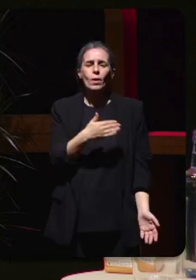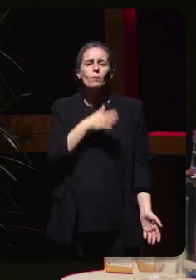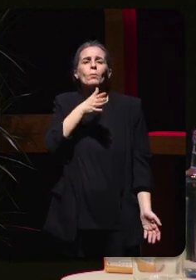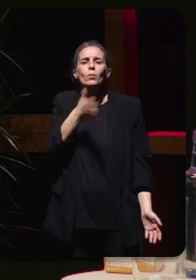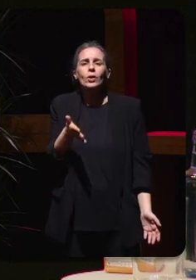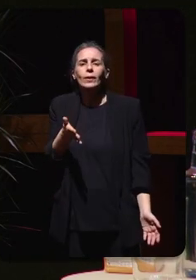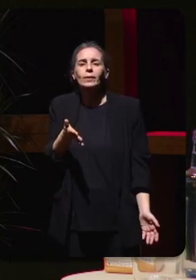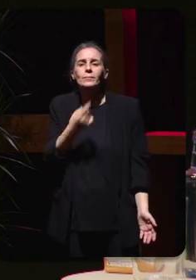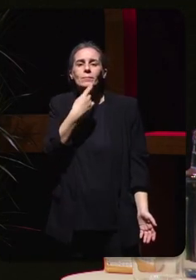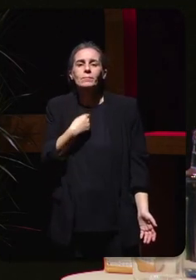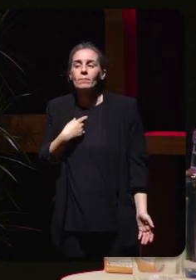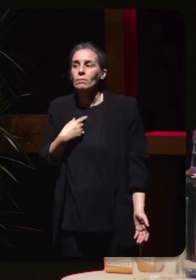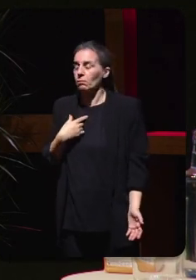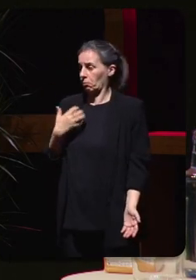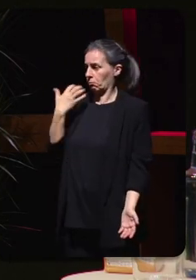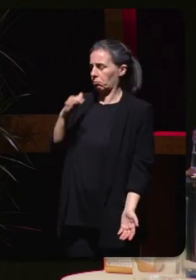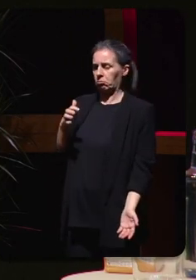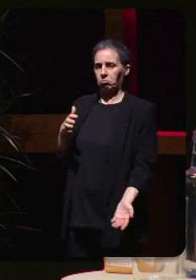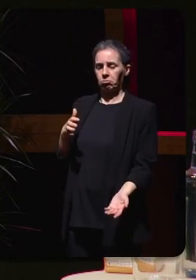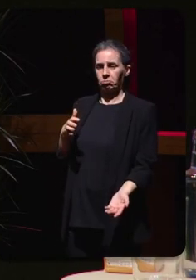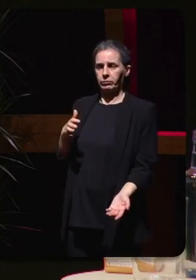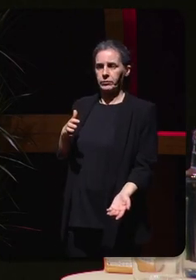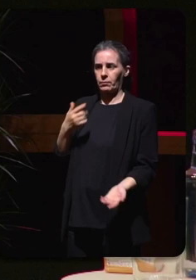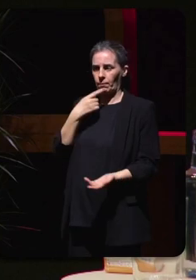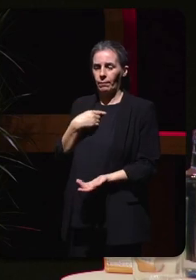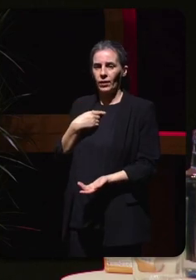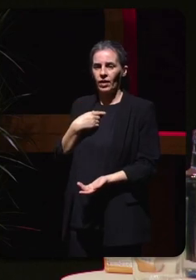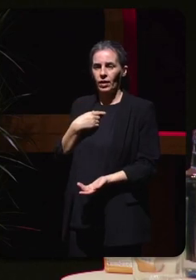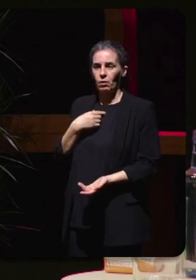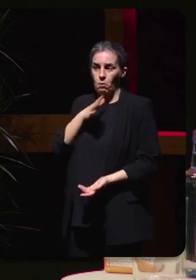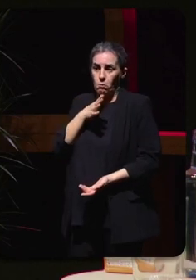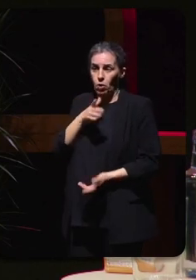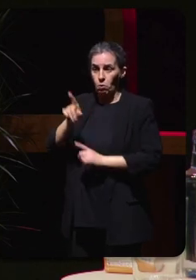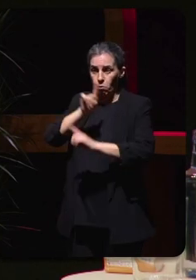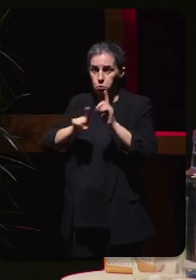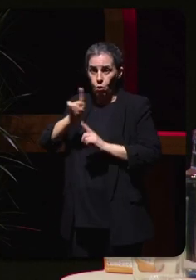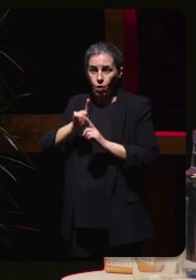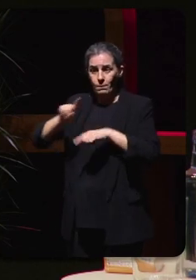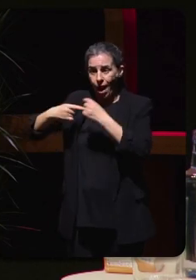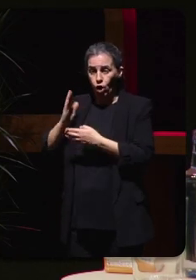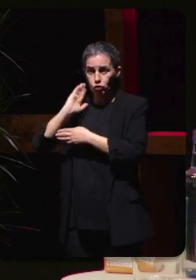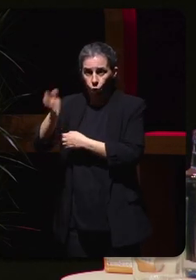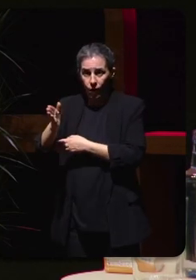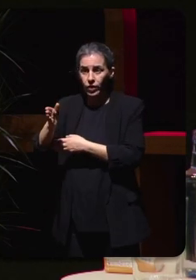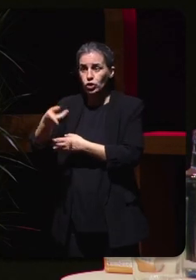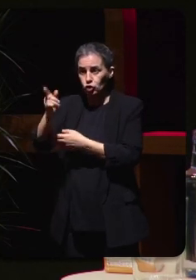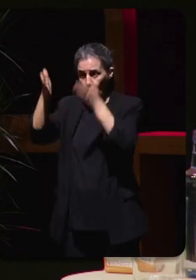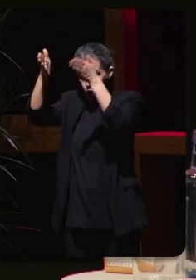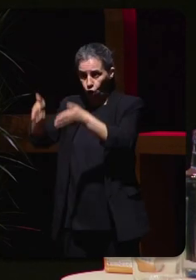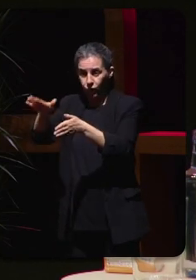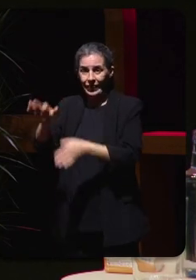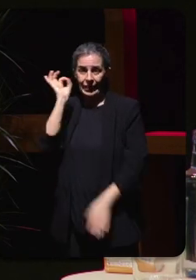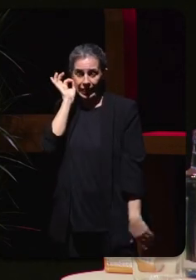me dijeron, extrañados de la pregunta, ¿no?, me dijeron, bueno, porque el problema y sus consecuencias son solo para la